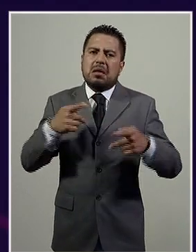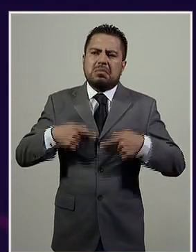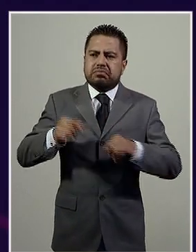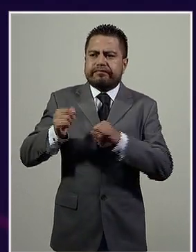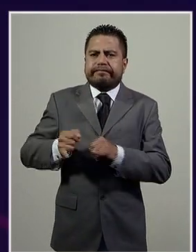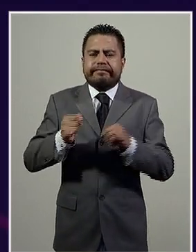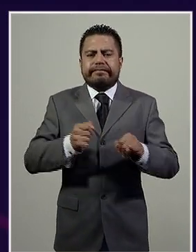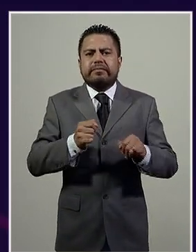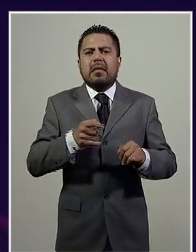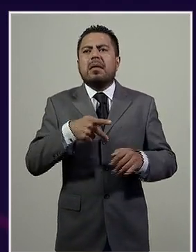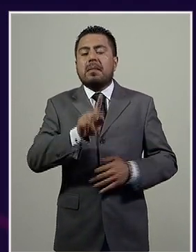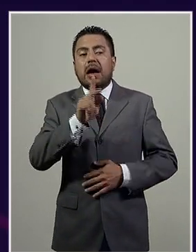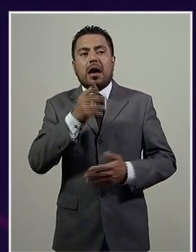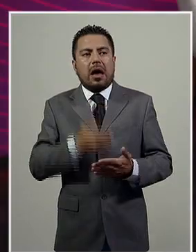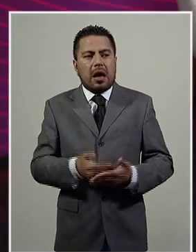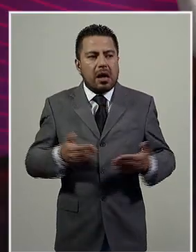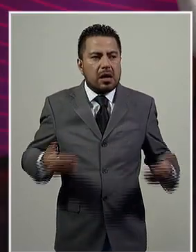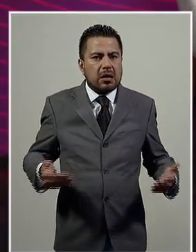¿no? Pero entonces,